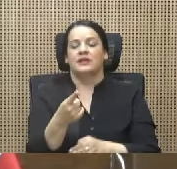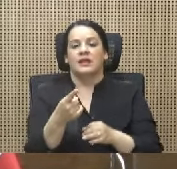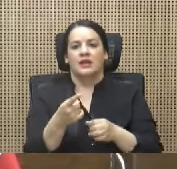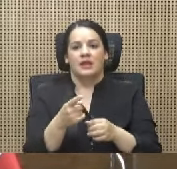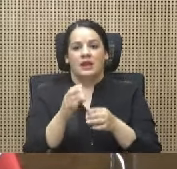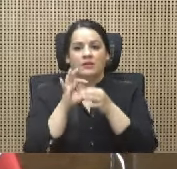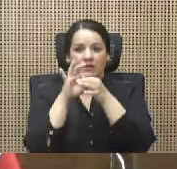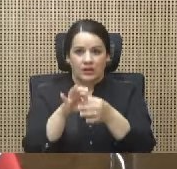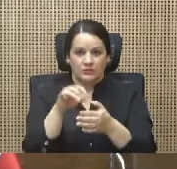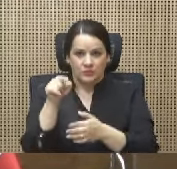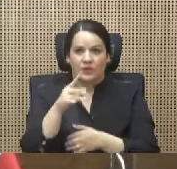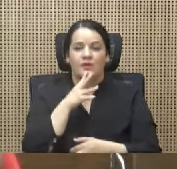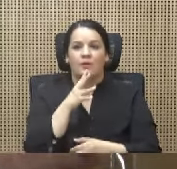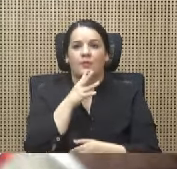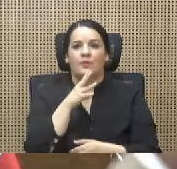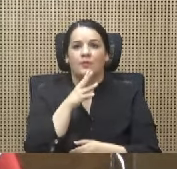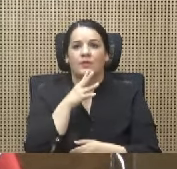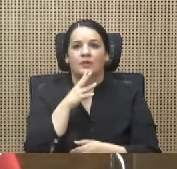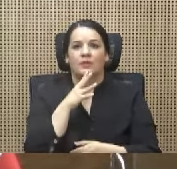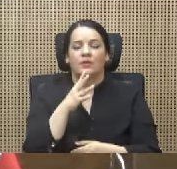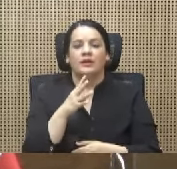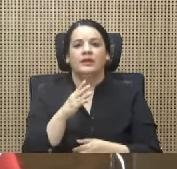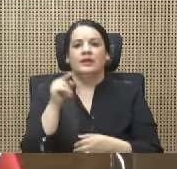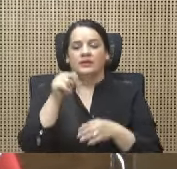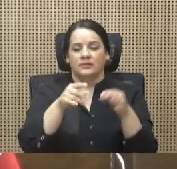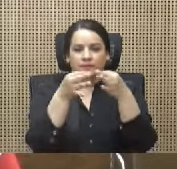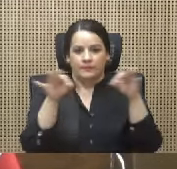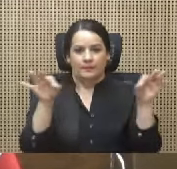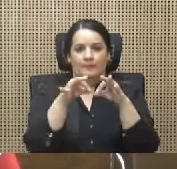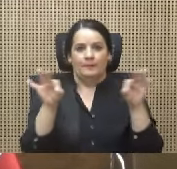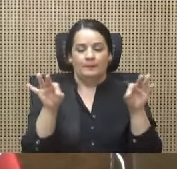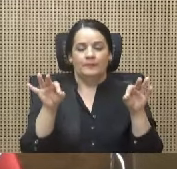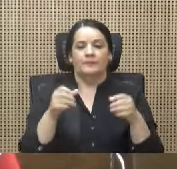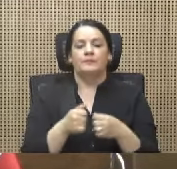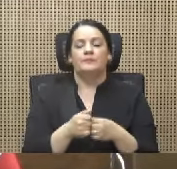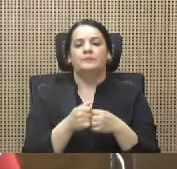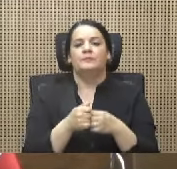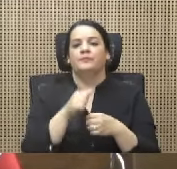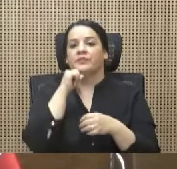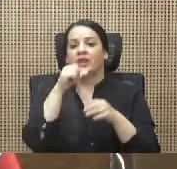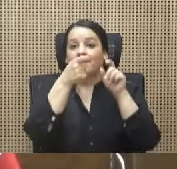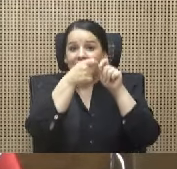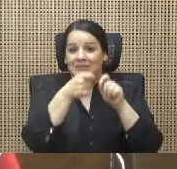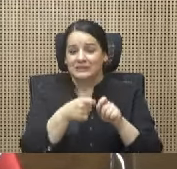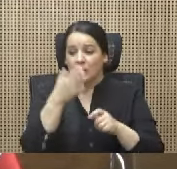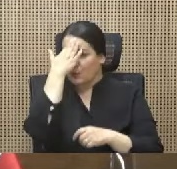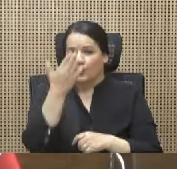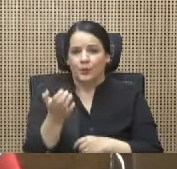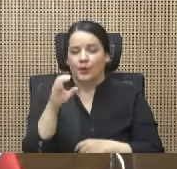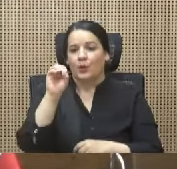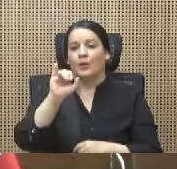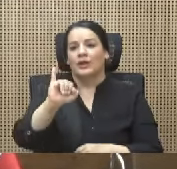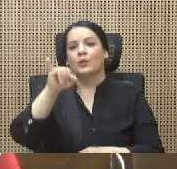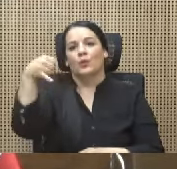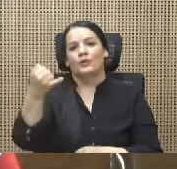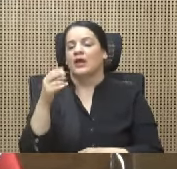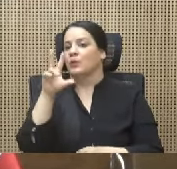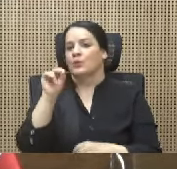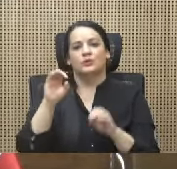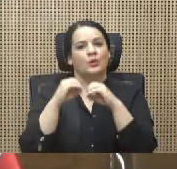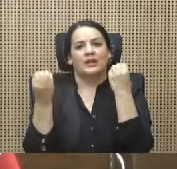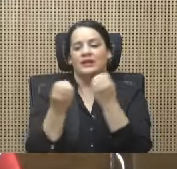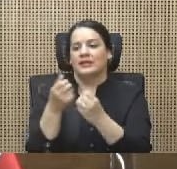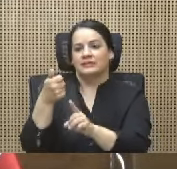referido, que bajo esta frase es imprecisa, dado de que el OIJ es un, no es un organismo en sí mismo ni